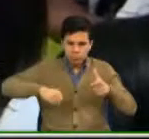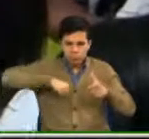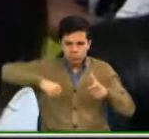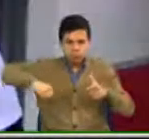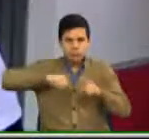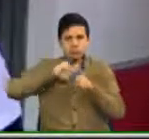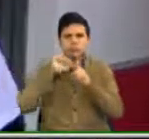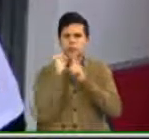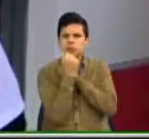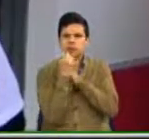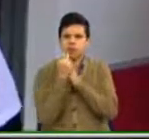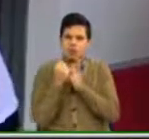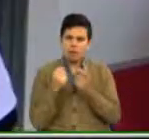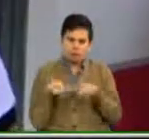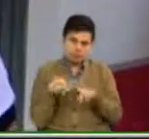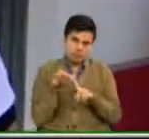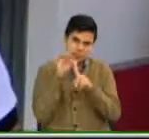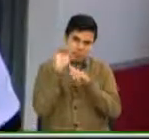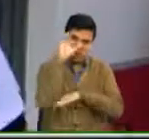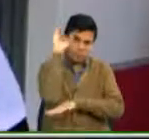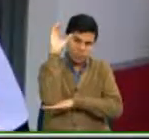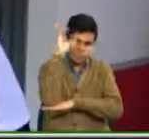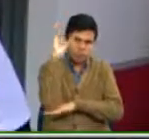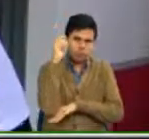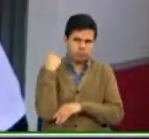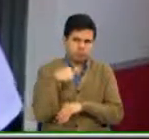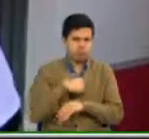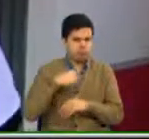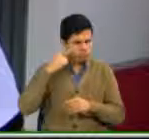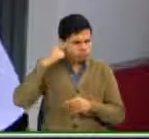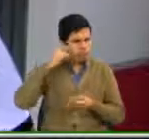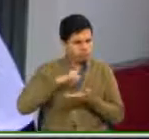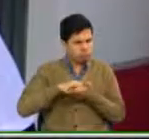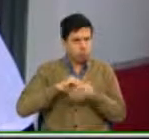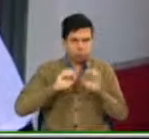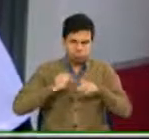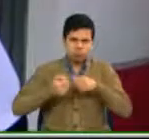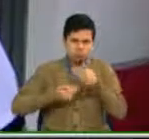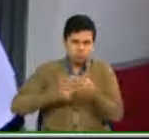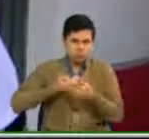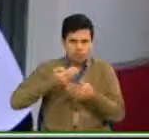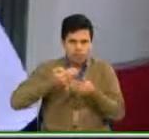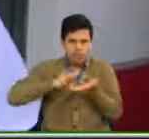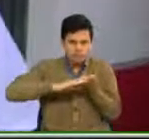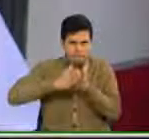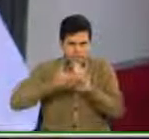el Estado Social de Derecho, en el cual creemos en la paz y la justicia transicional.